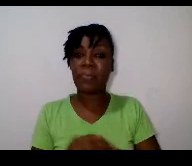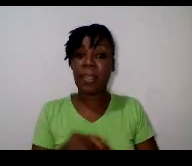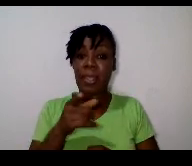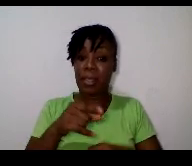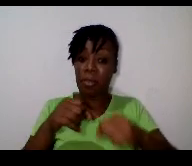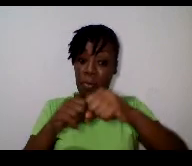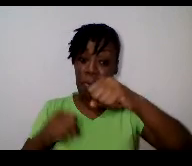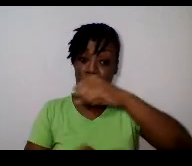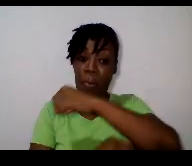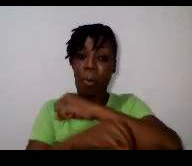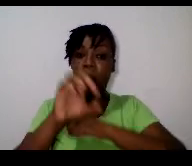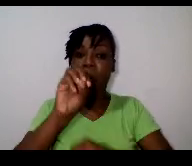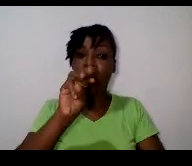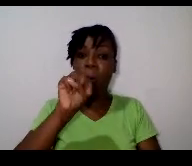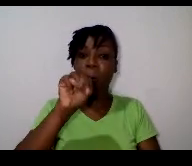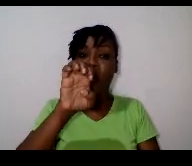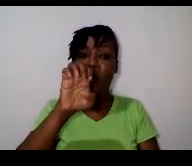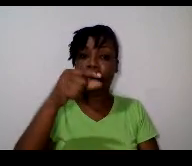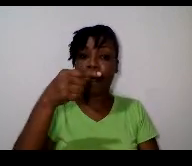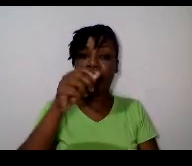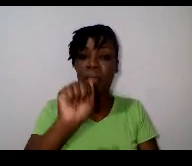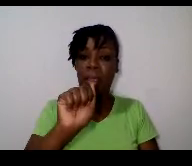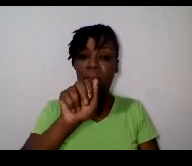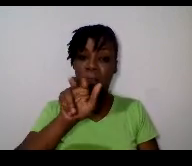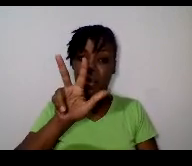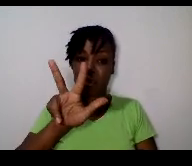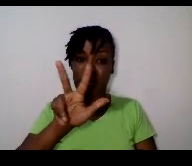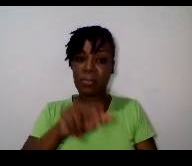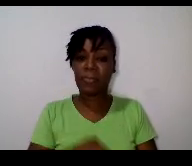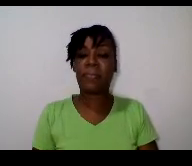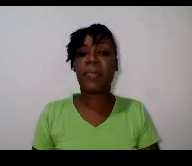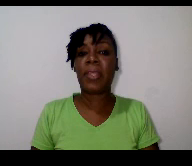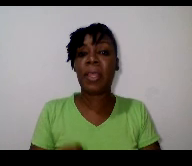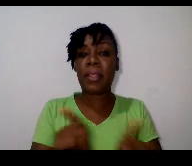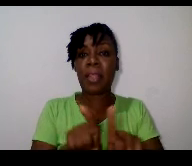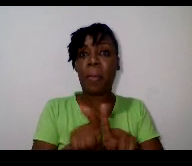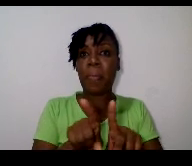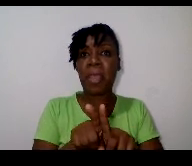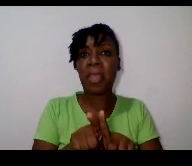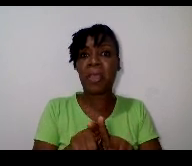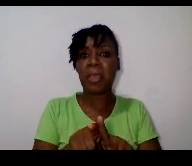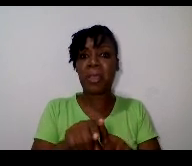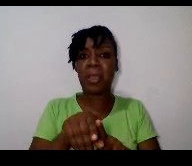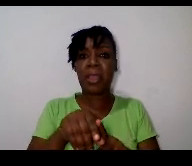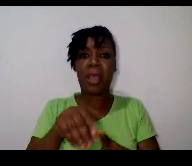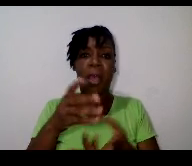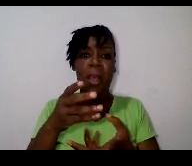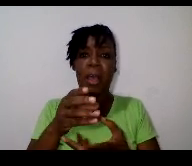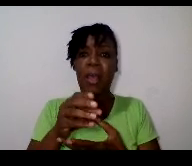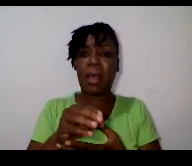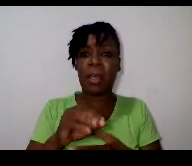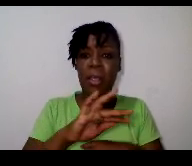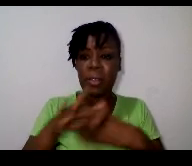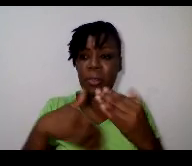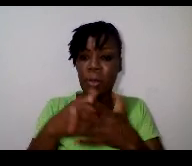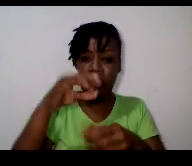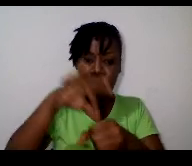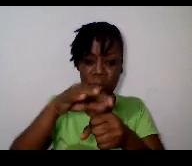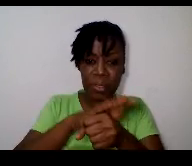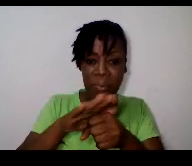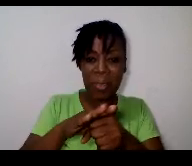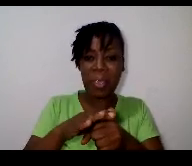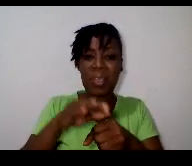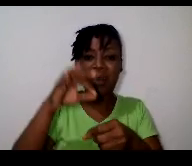omega 3. De semillas, nueces, almendras, maní, cualquier